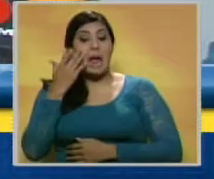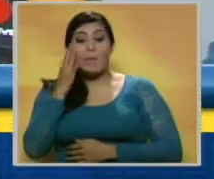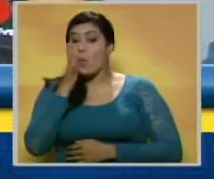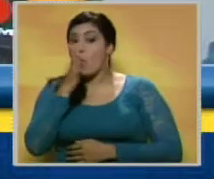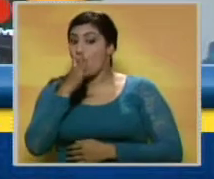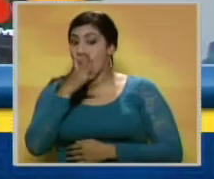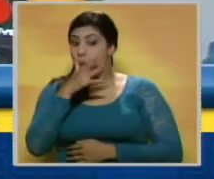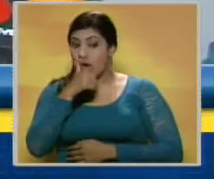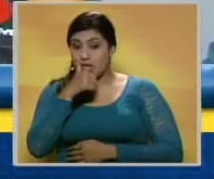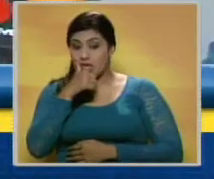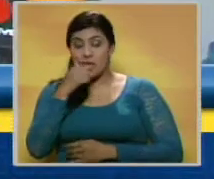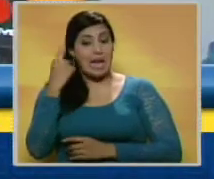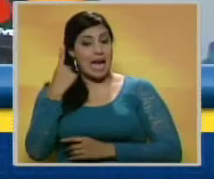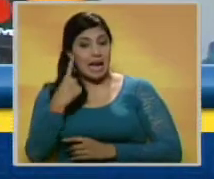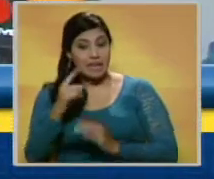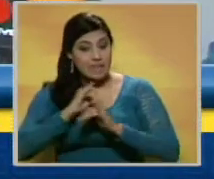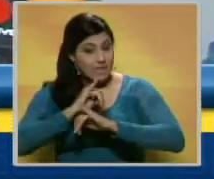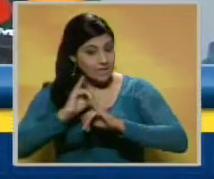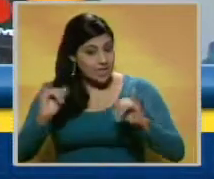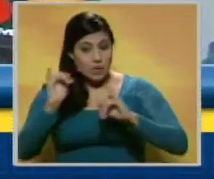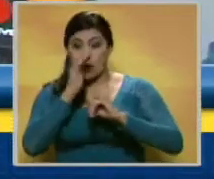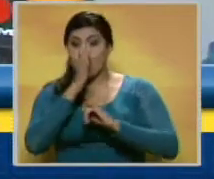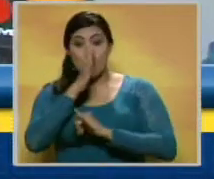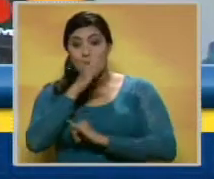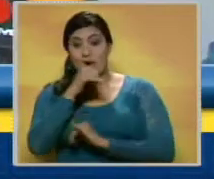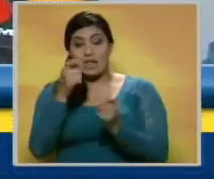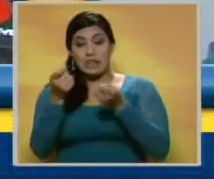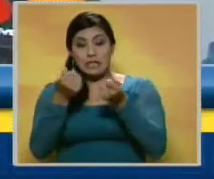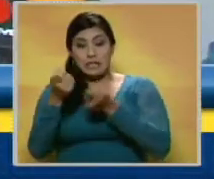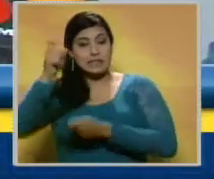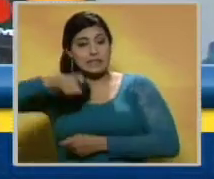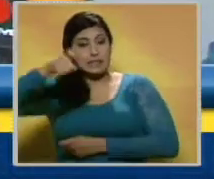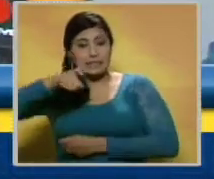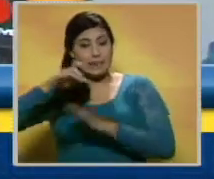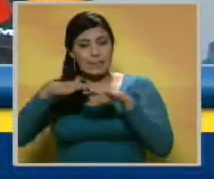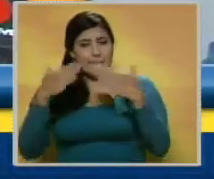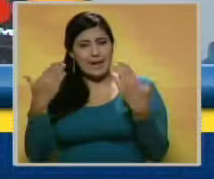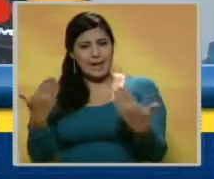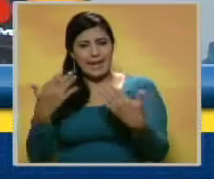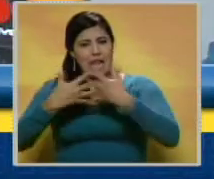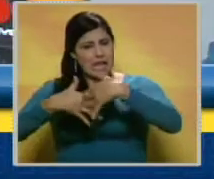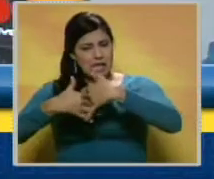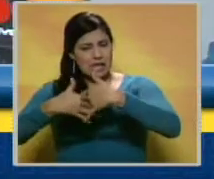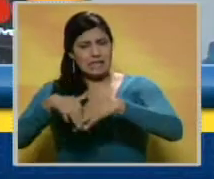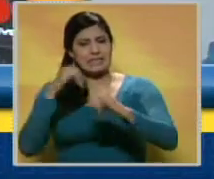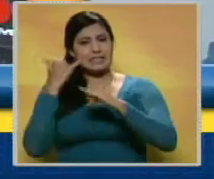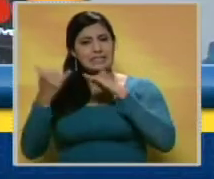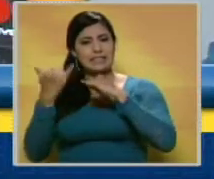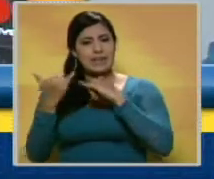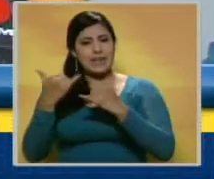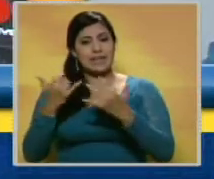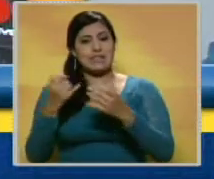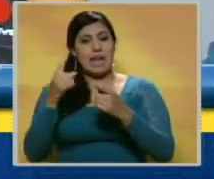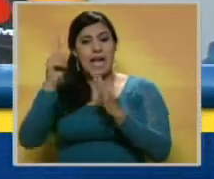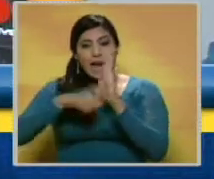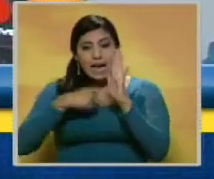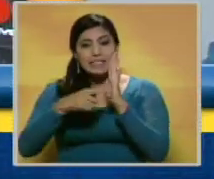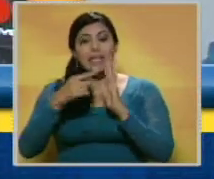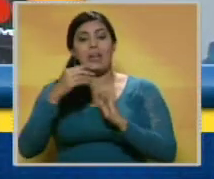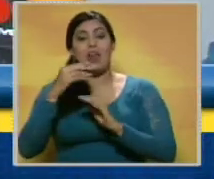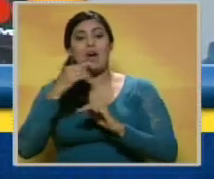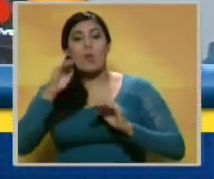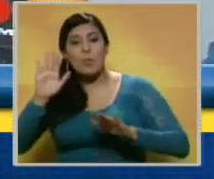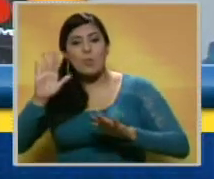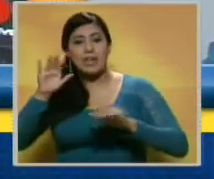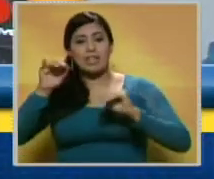existir, de no liquidarse, de no asignarse las divisas necesarias para que la industria cervecera cancele sus compromisos